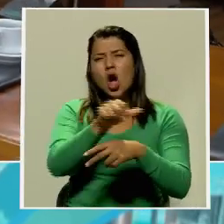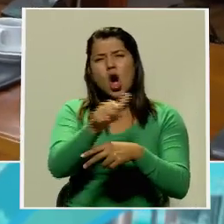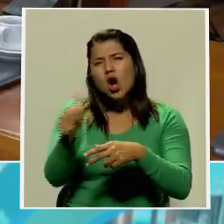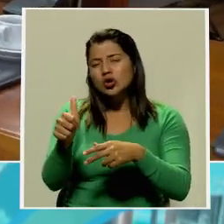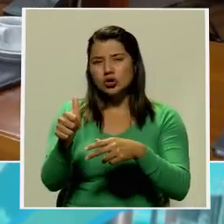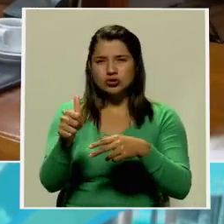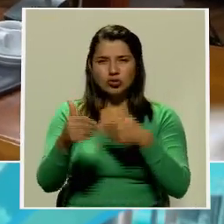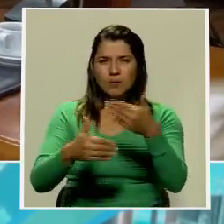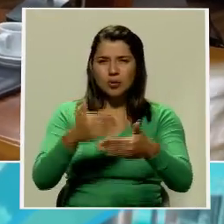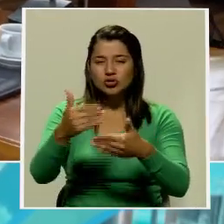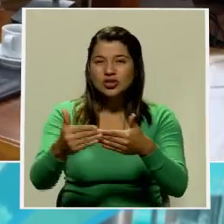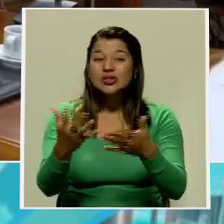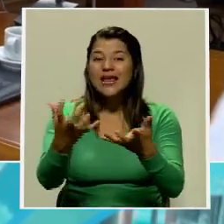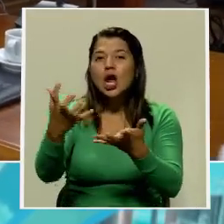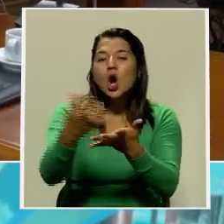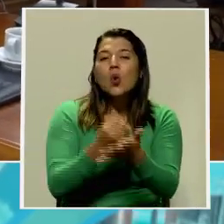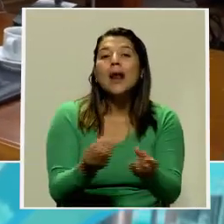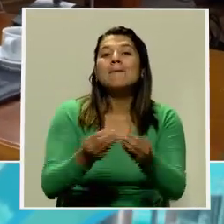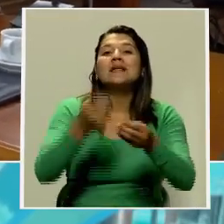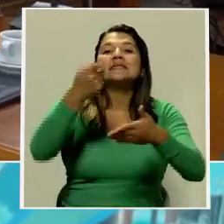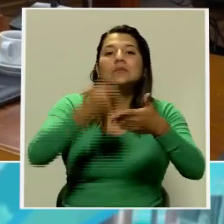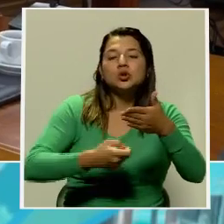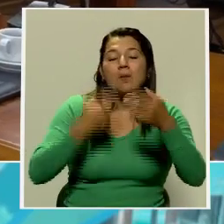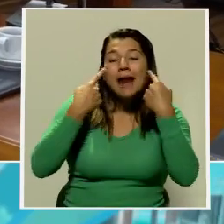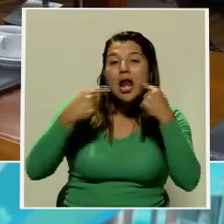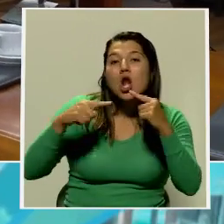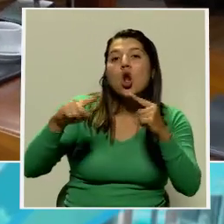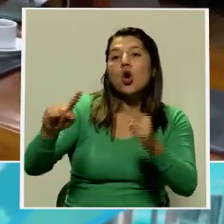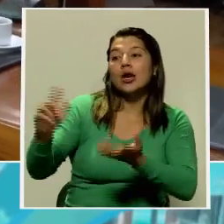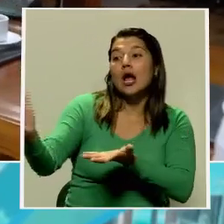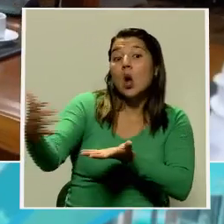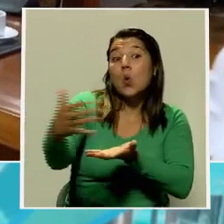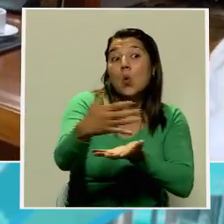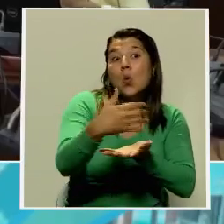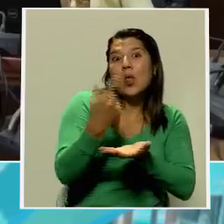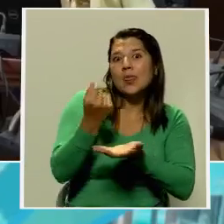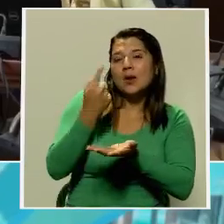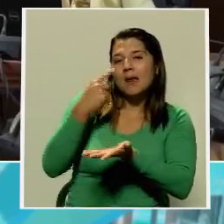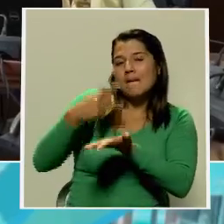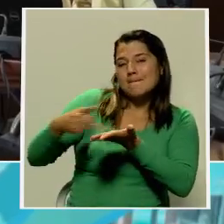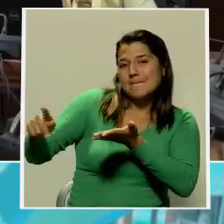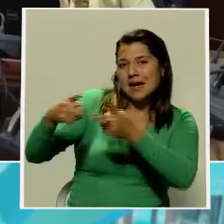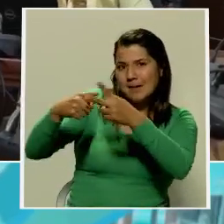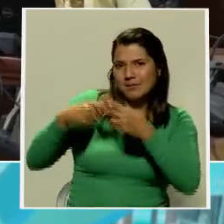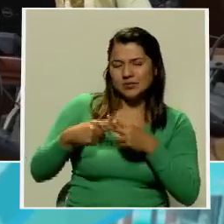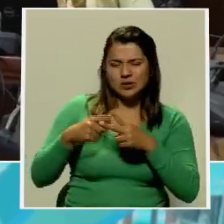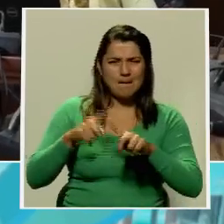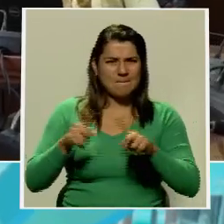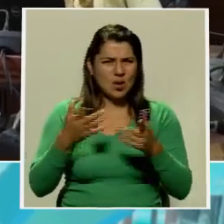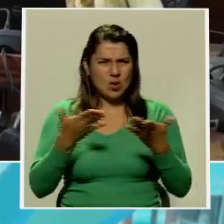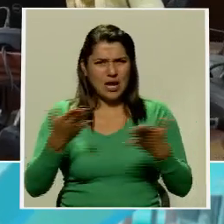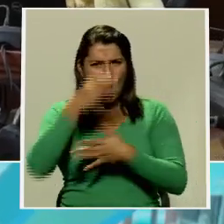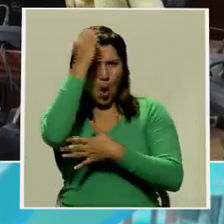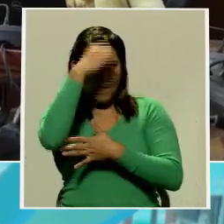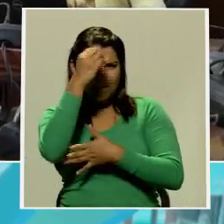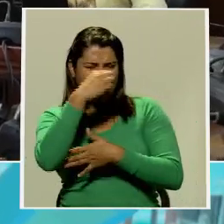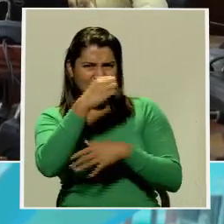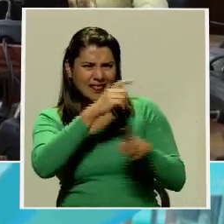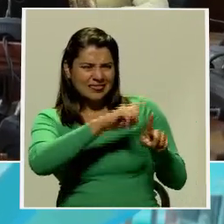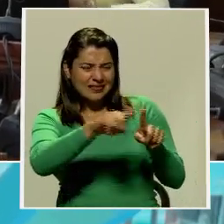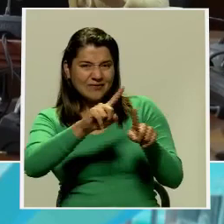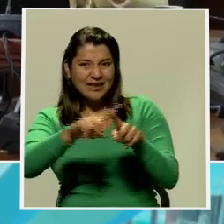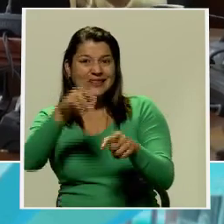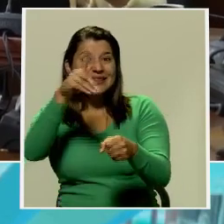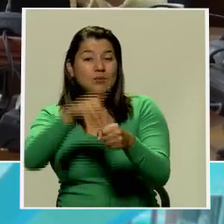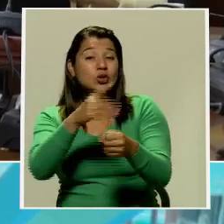bueno, ¿qué es lo que piensan algunas de las fracciones y diputados independientes que participaron esta tarde acá en Presidencia sobre